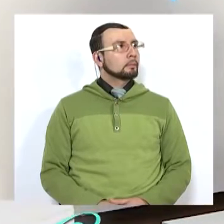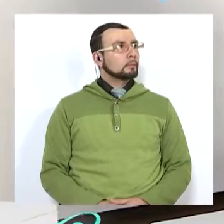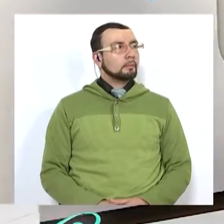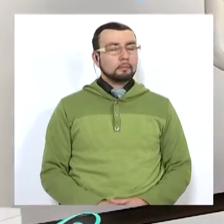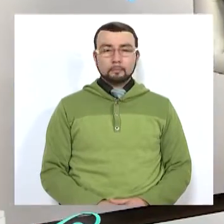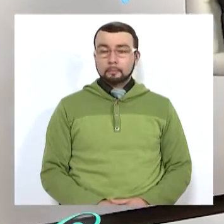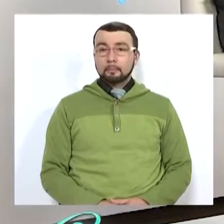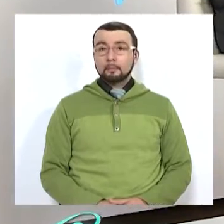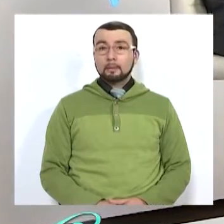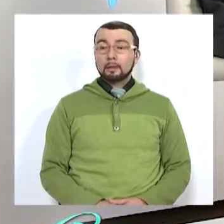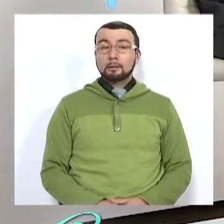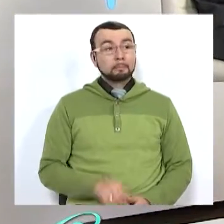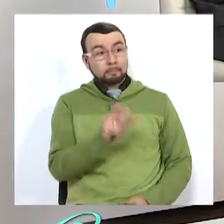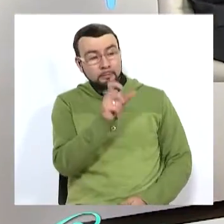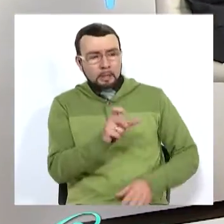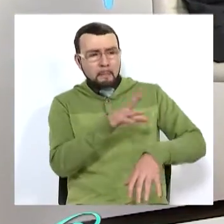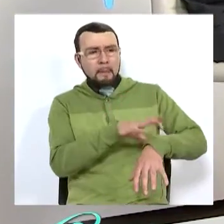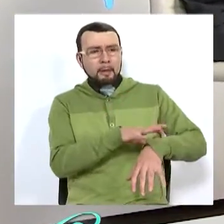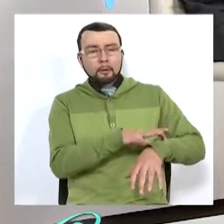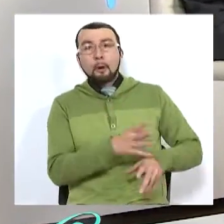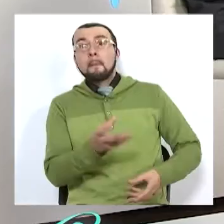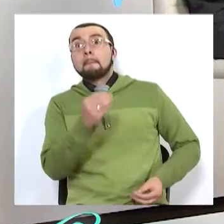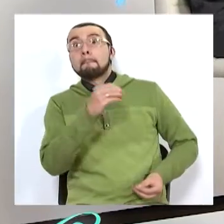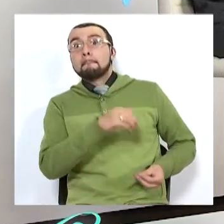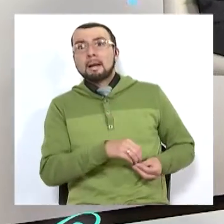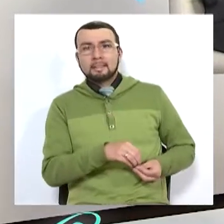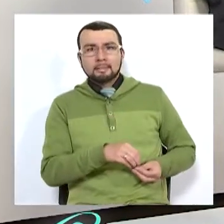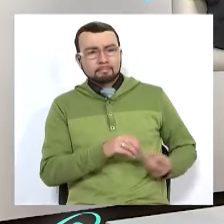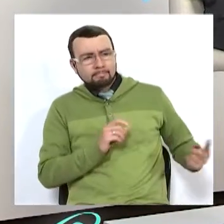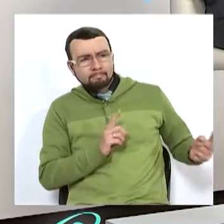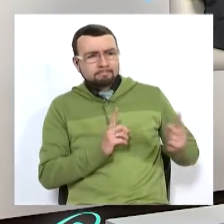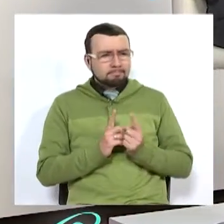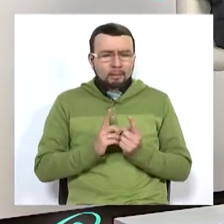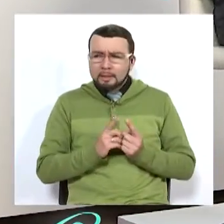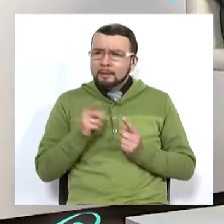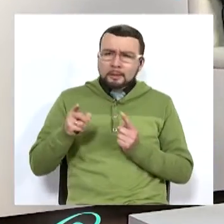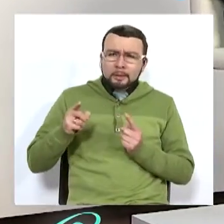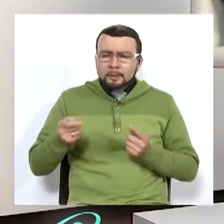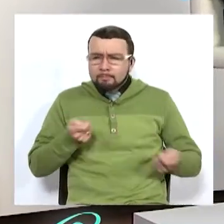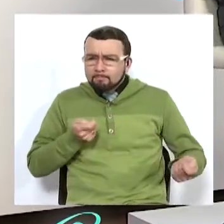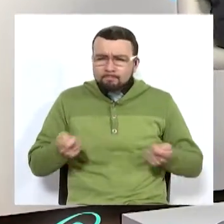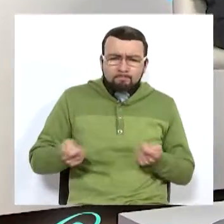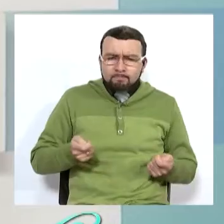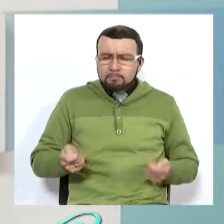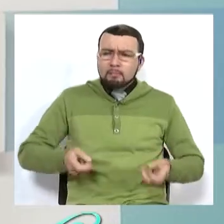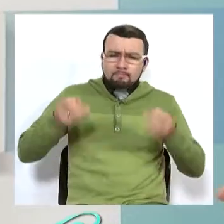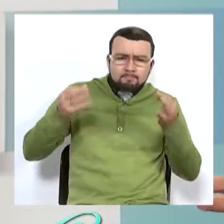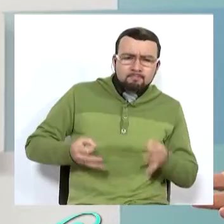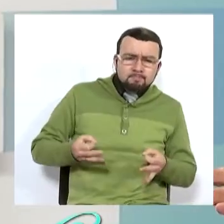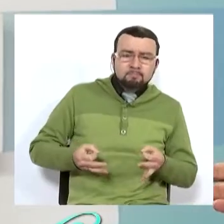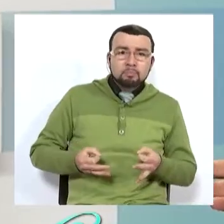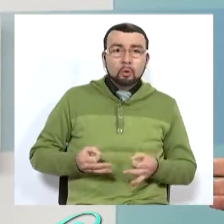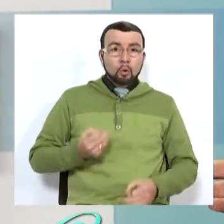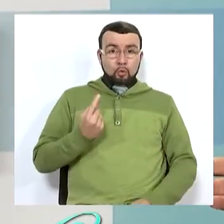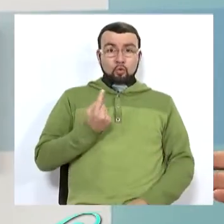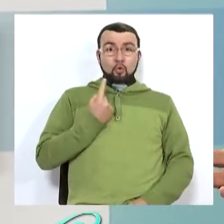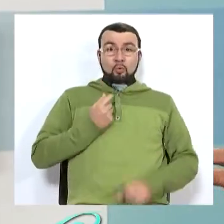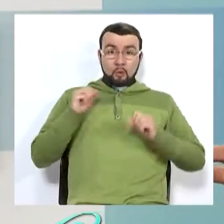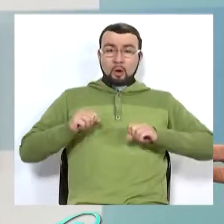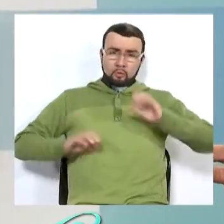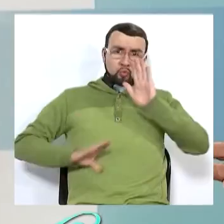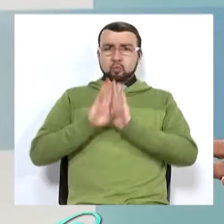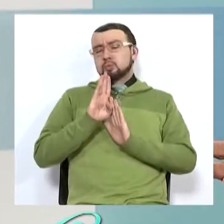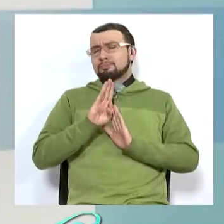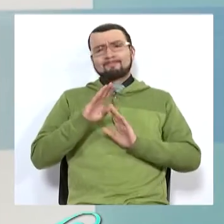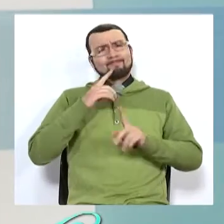Y ahora llega un médico más para uno poder unir conceptos clínicos, porque vuelvo y repito, una sola golondrina no hace